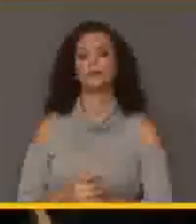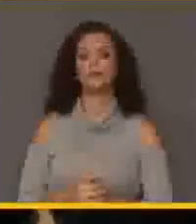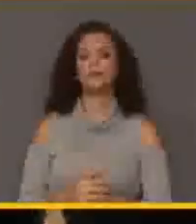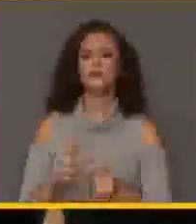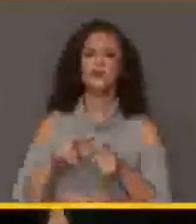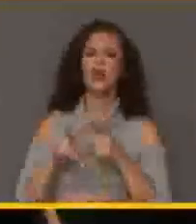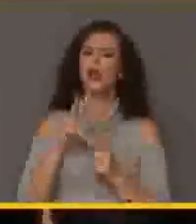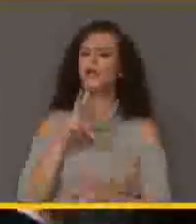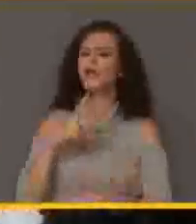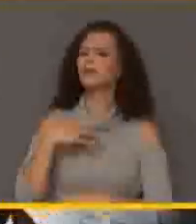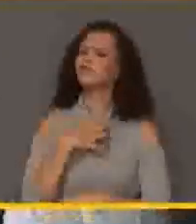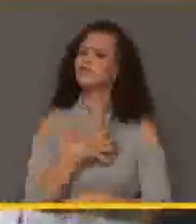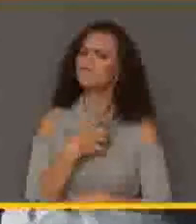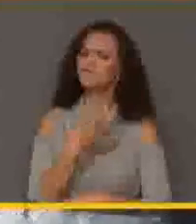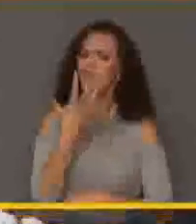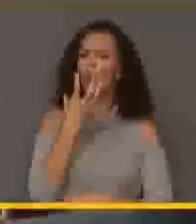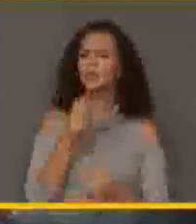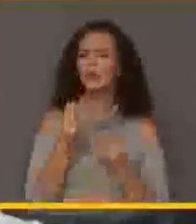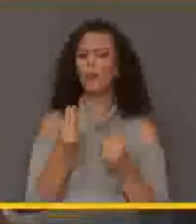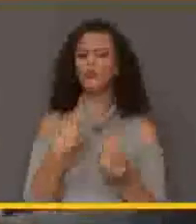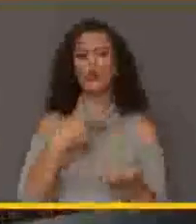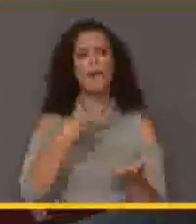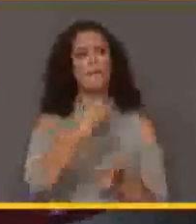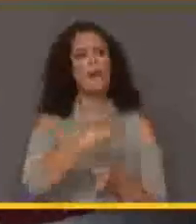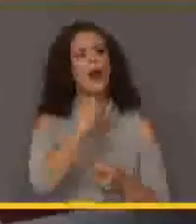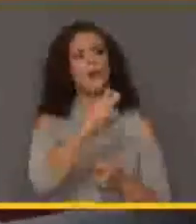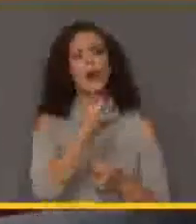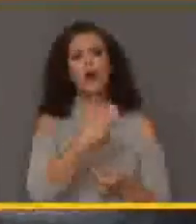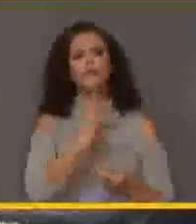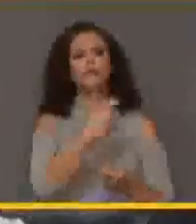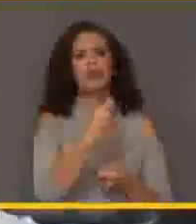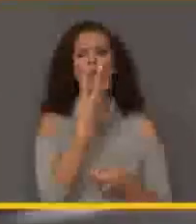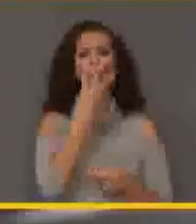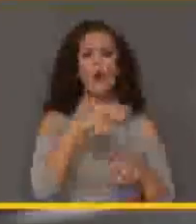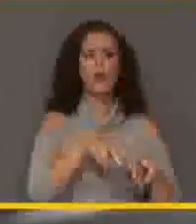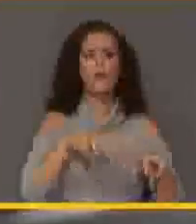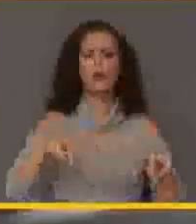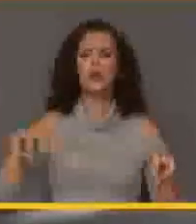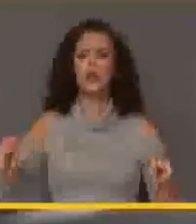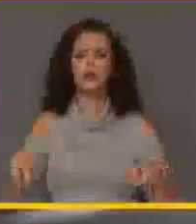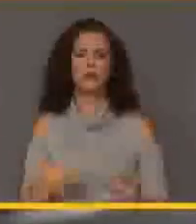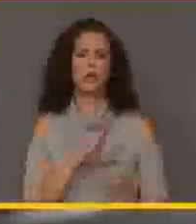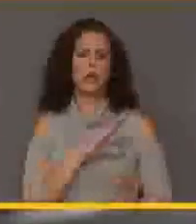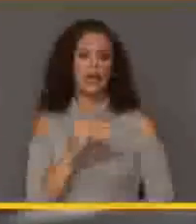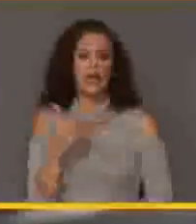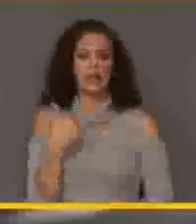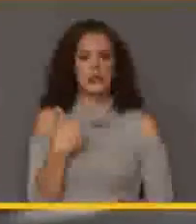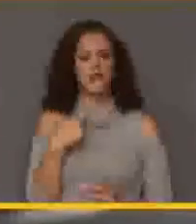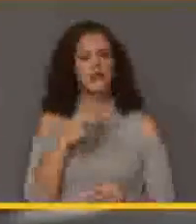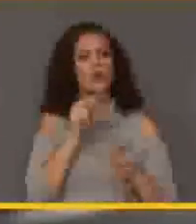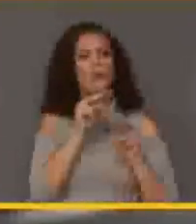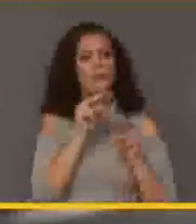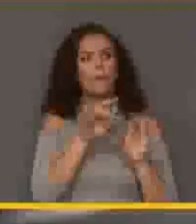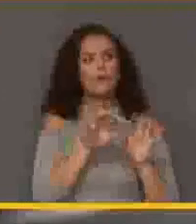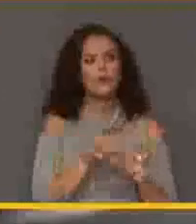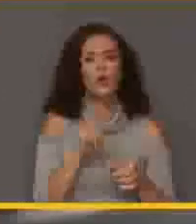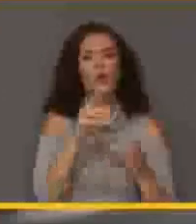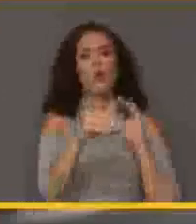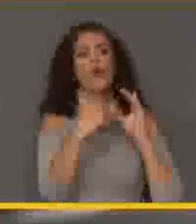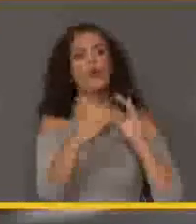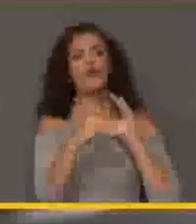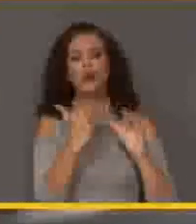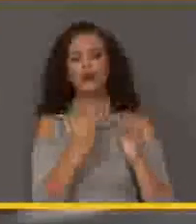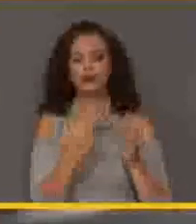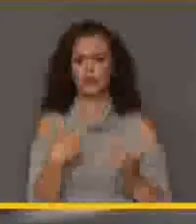que me molesta muchísimo haber pagado tanto dinero, 4 plateas, y tener que estar pendiente de un correo